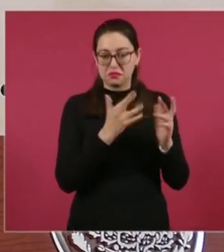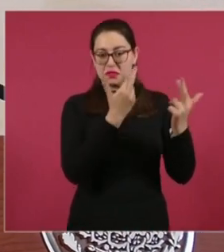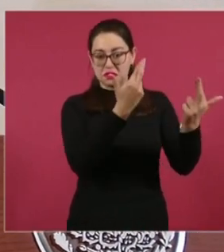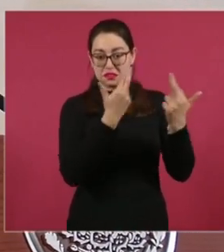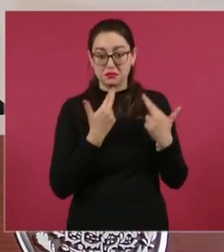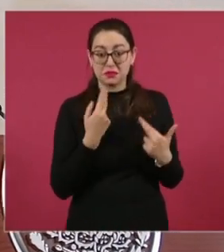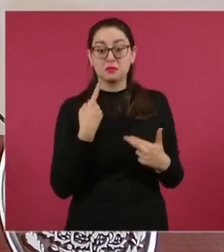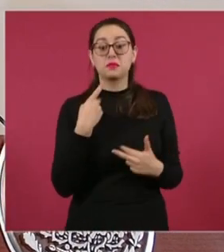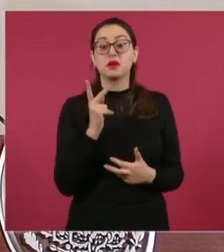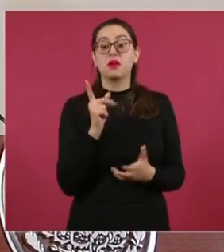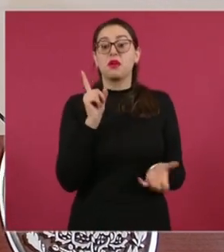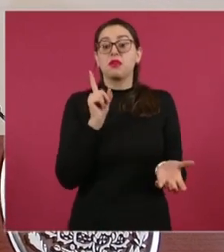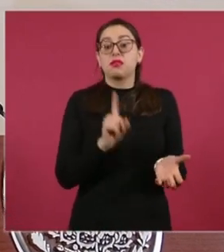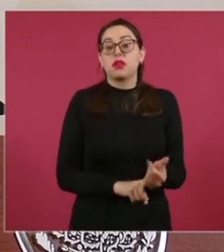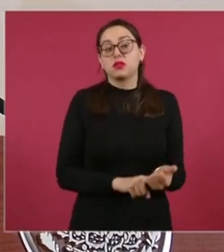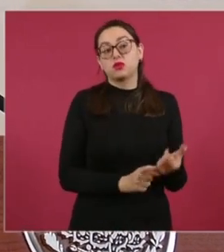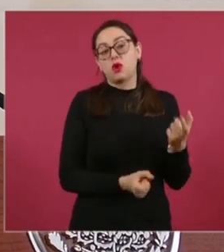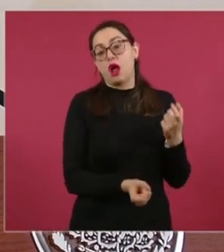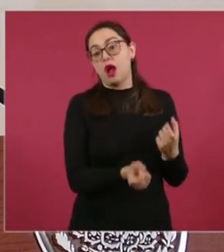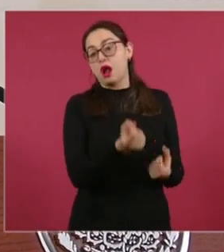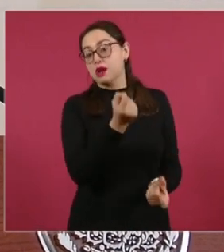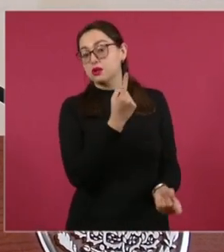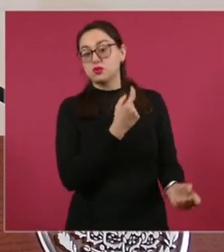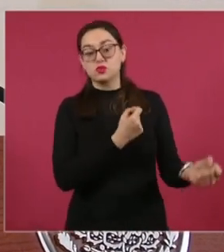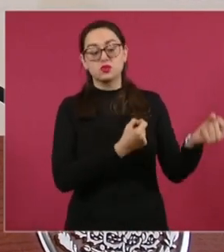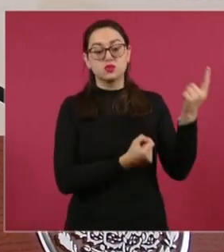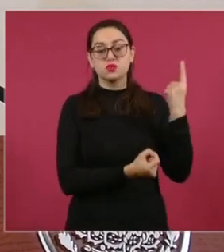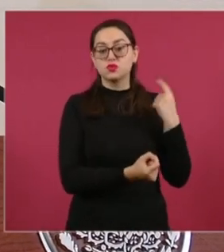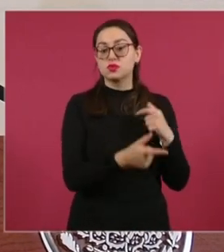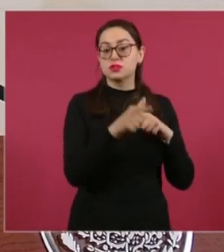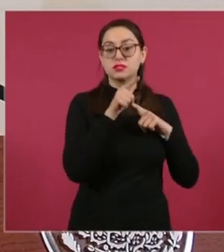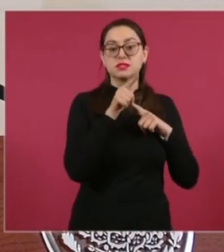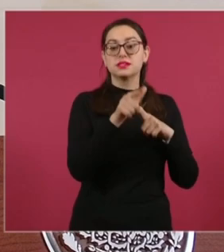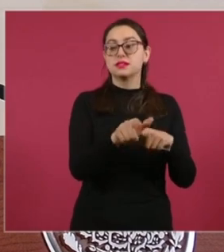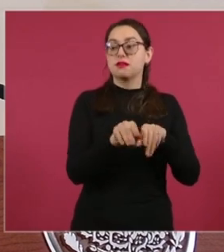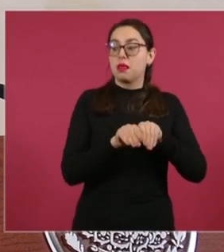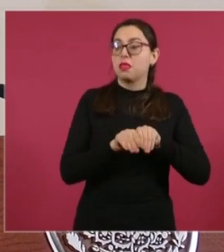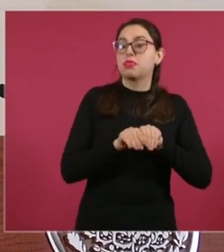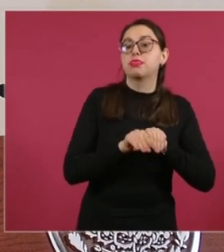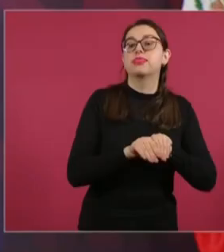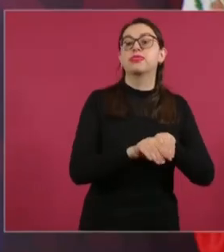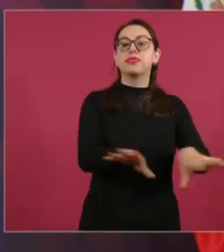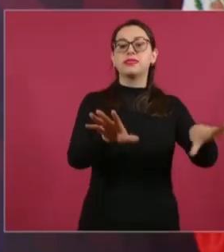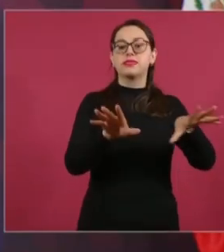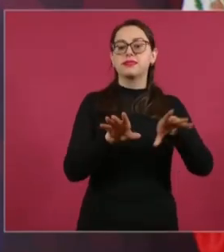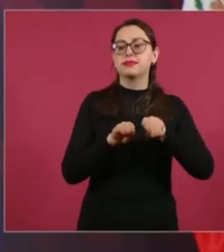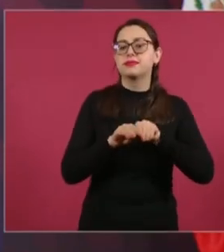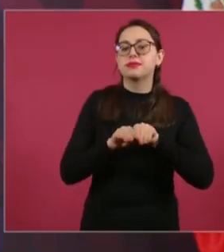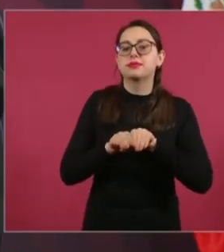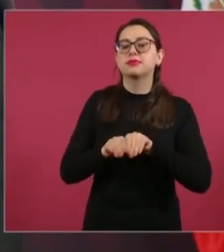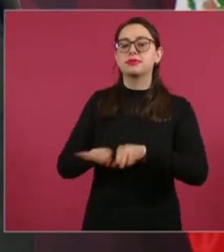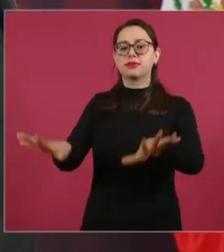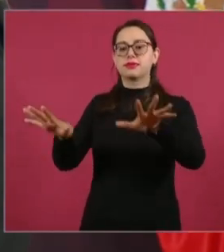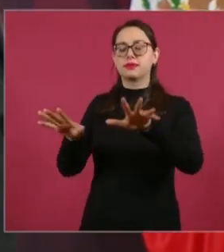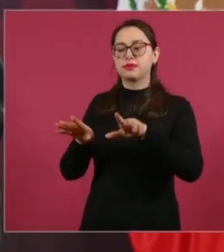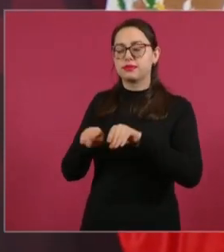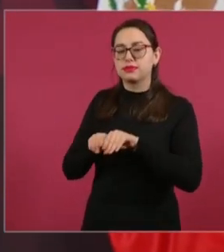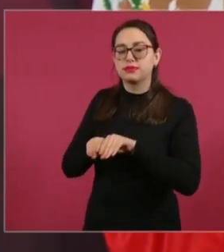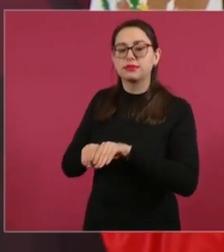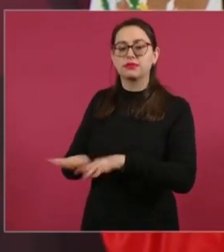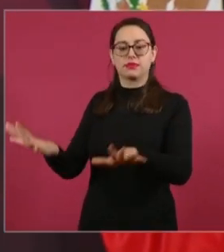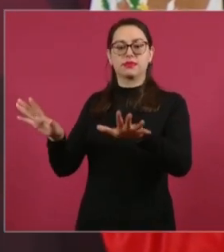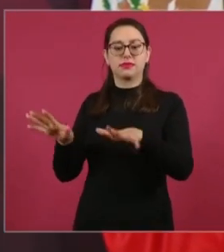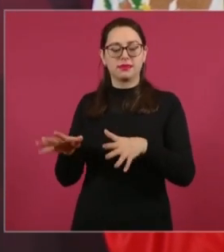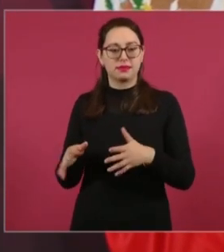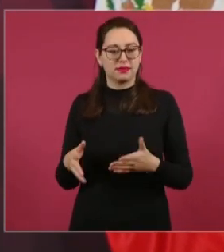estas agencias que se dedican a la subversión,